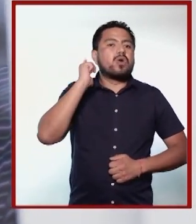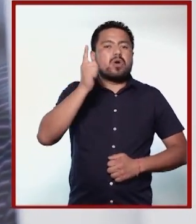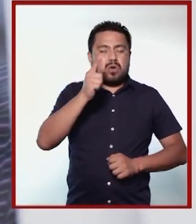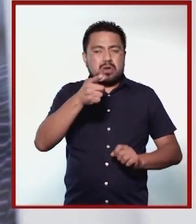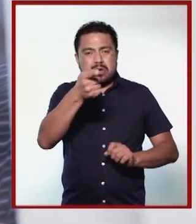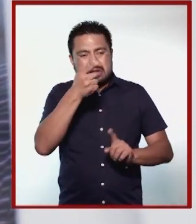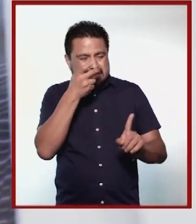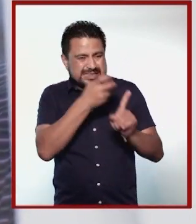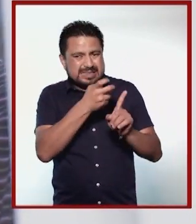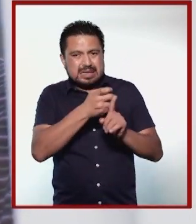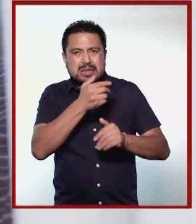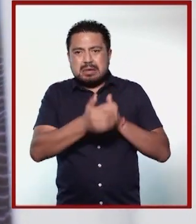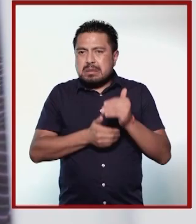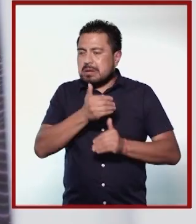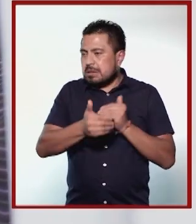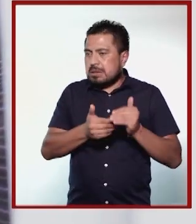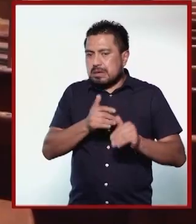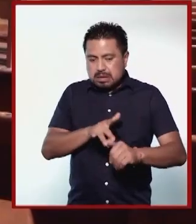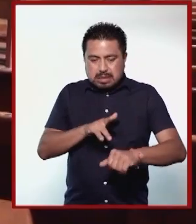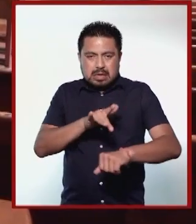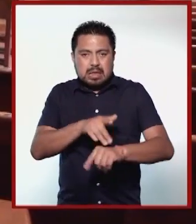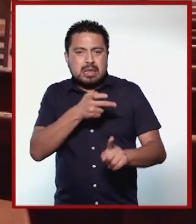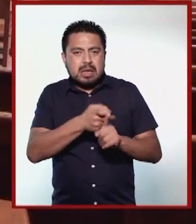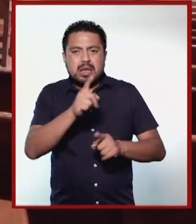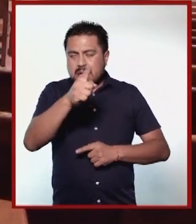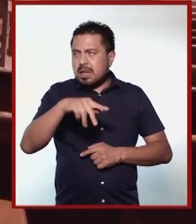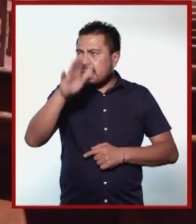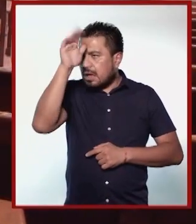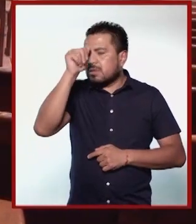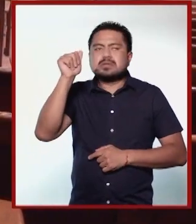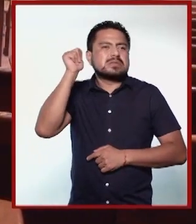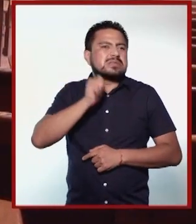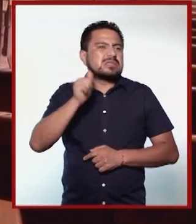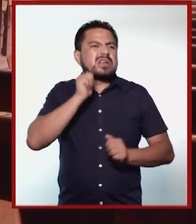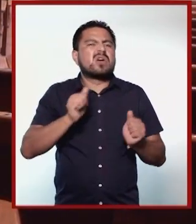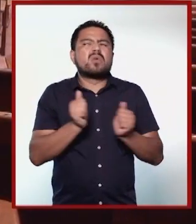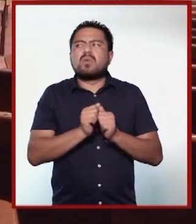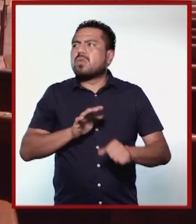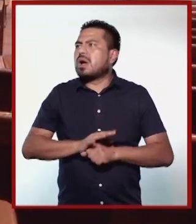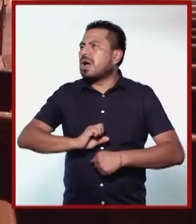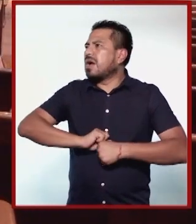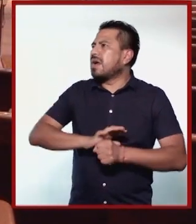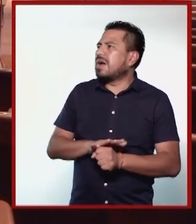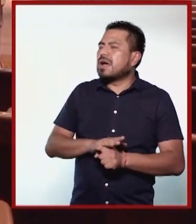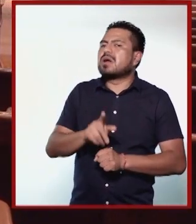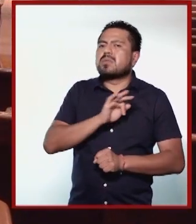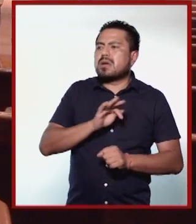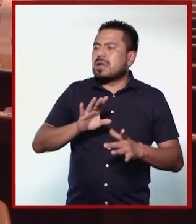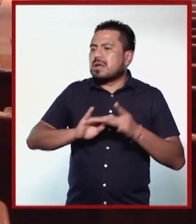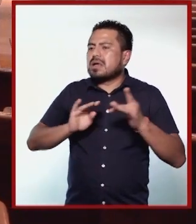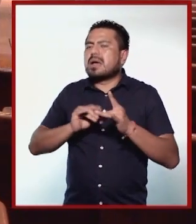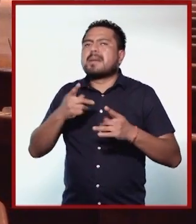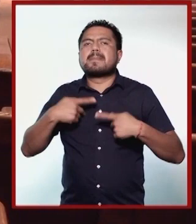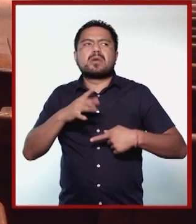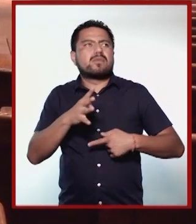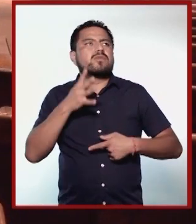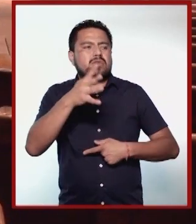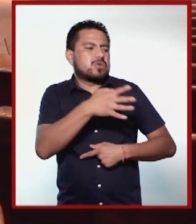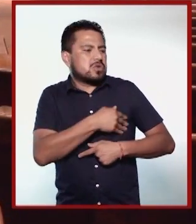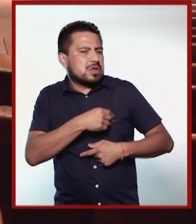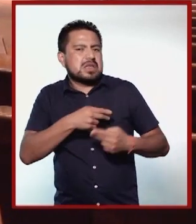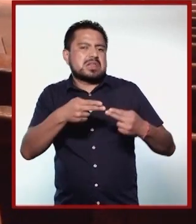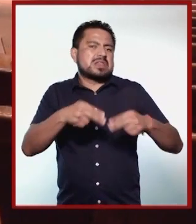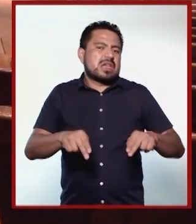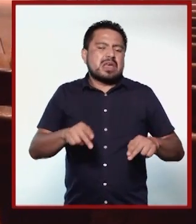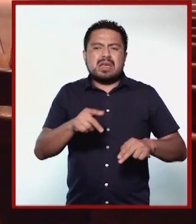justamente porque han pasado por este momento, se acuerden siempre de él y le puedan decir a las personas del futuro, a sus hijos, a sus